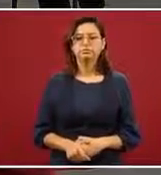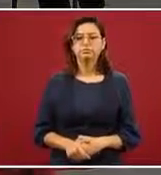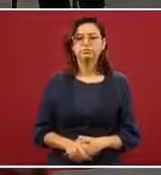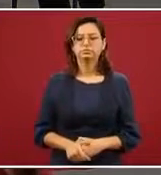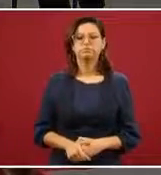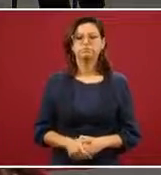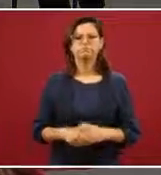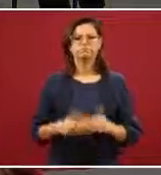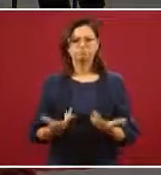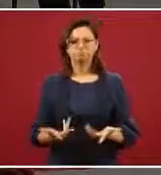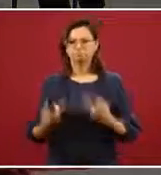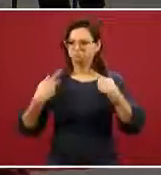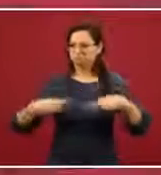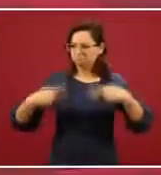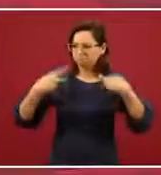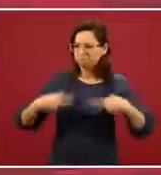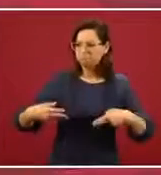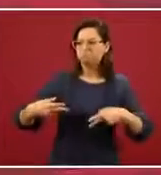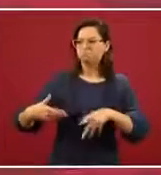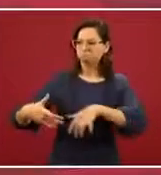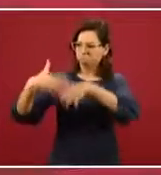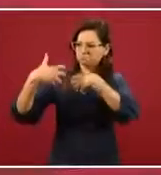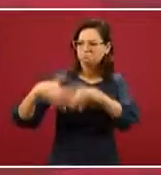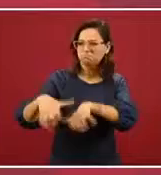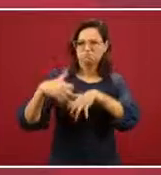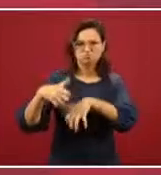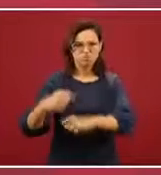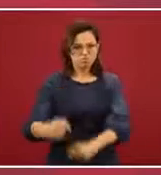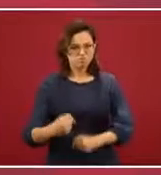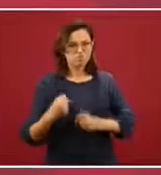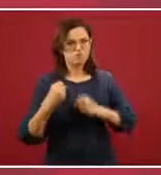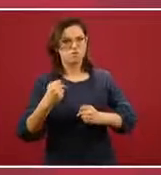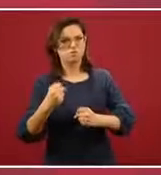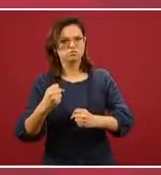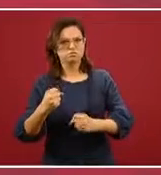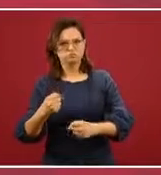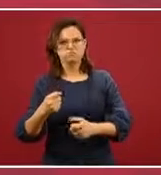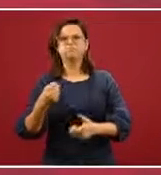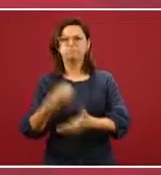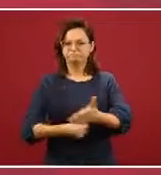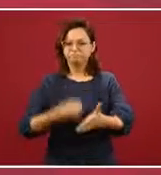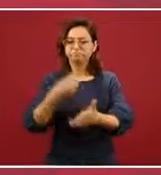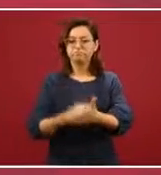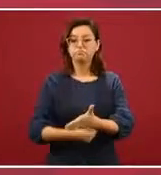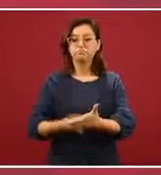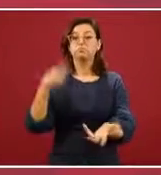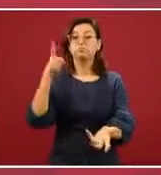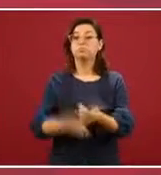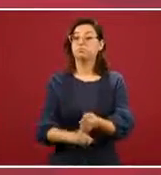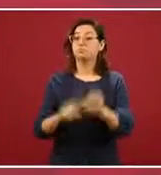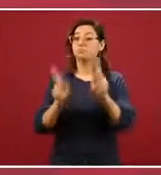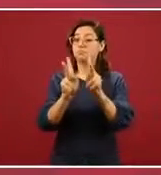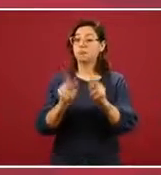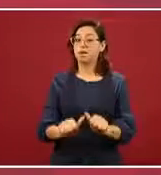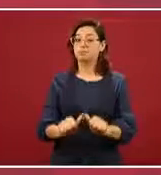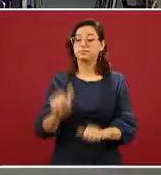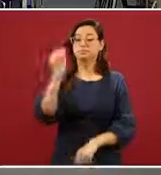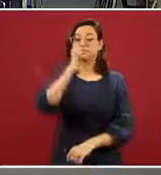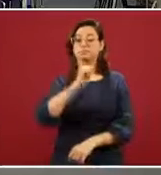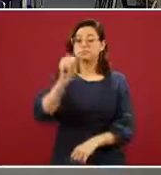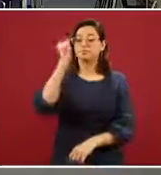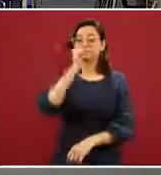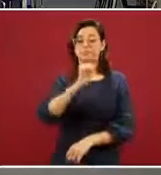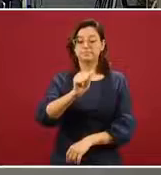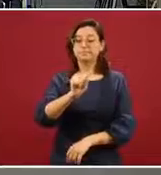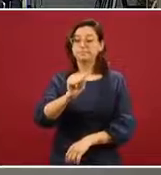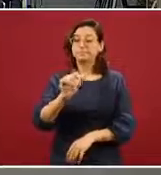resistencia civil pacífica, ¿sí? Siempre, ¿sí?